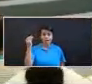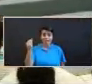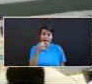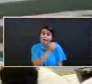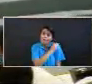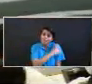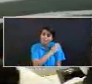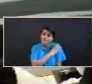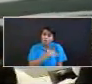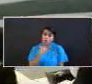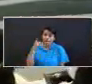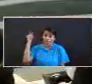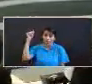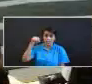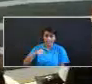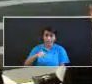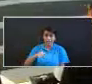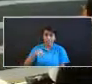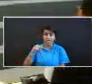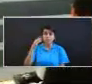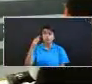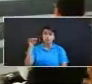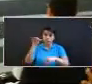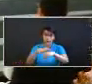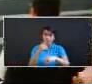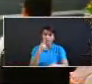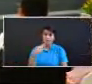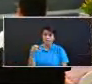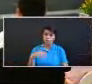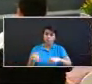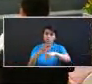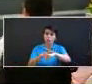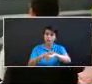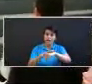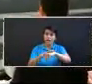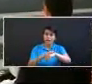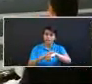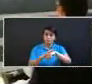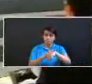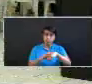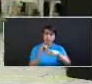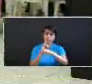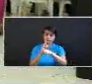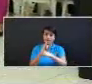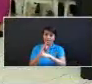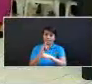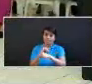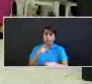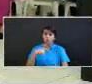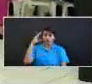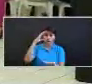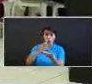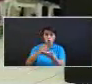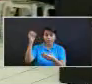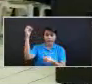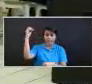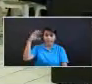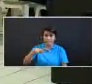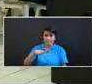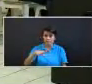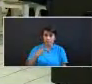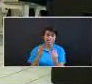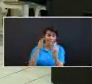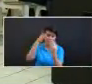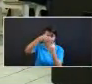está sobre los hijos, y la bendición también está sobre los hijos. Y yo creo que la bendición, hermano, es traspasada, y